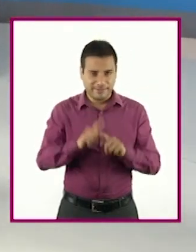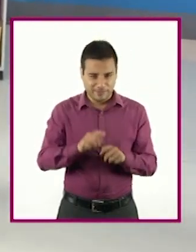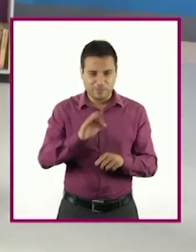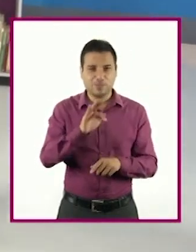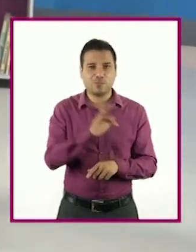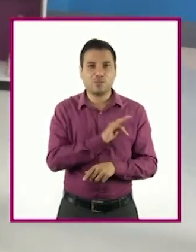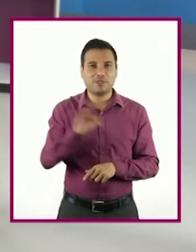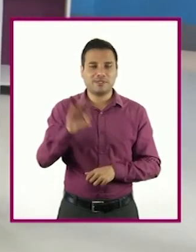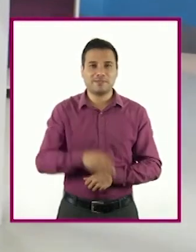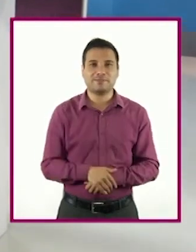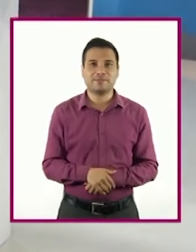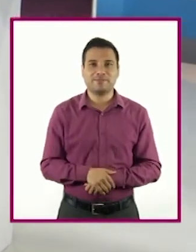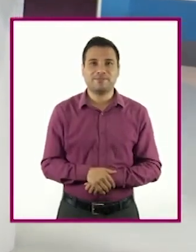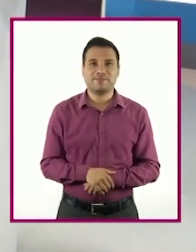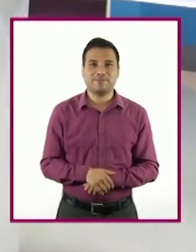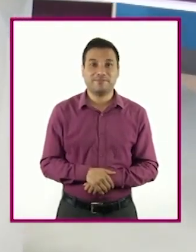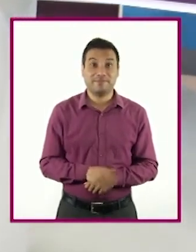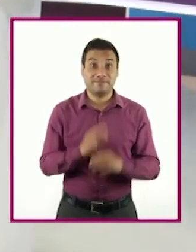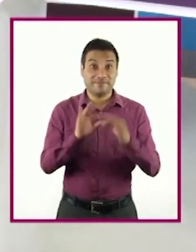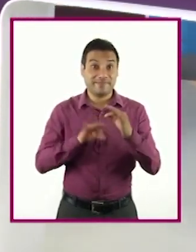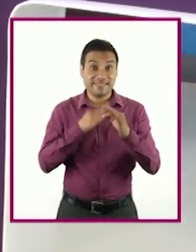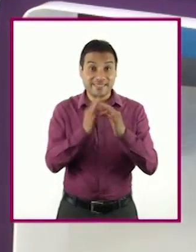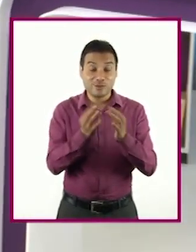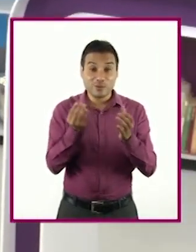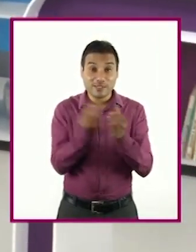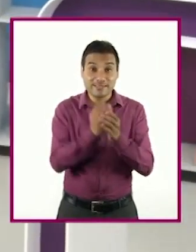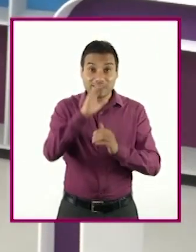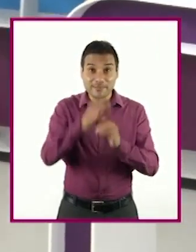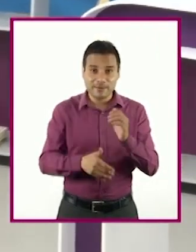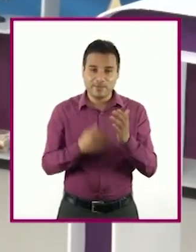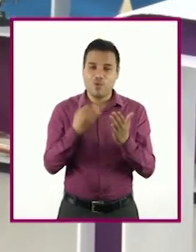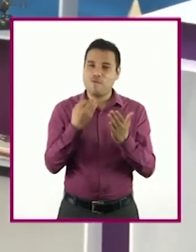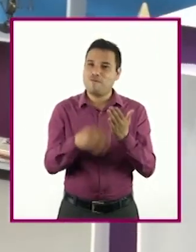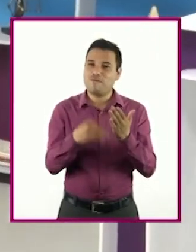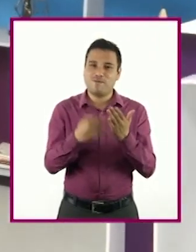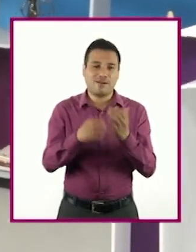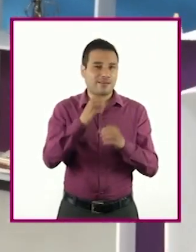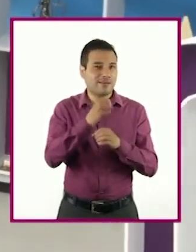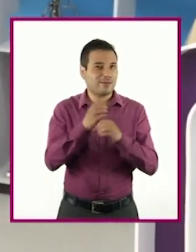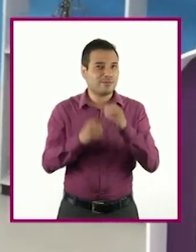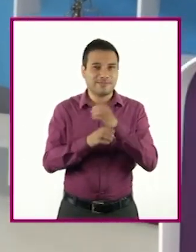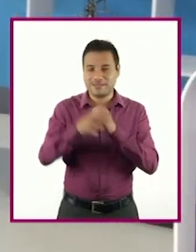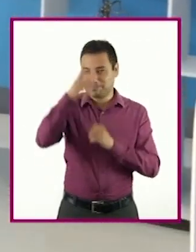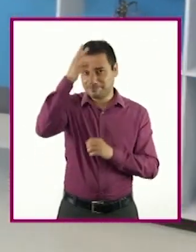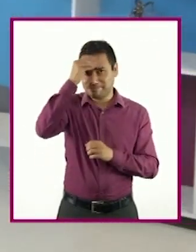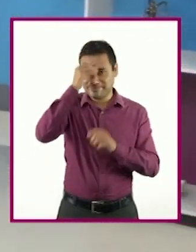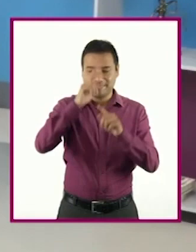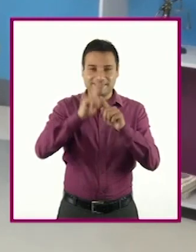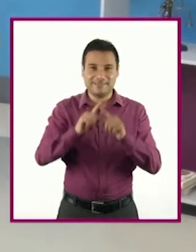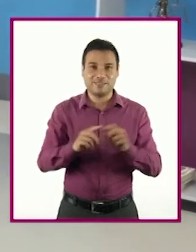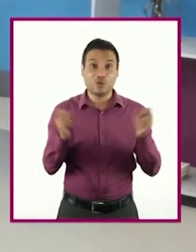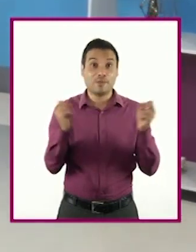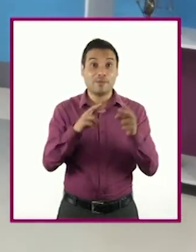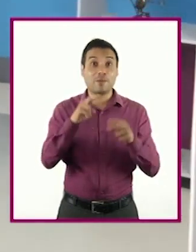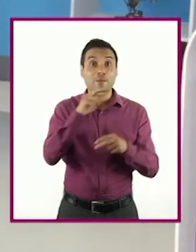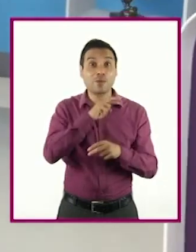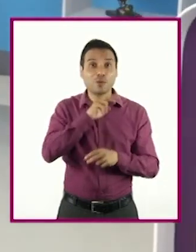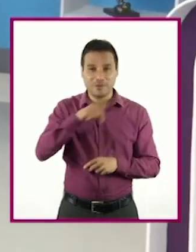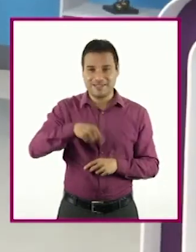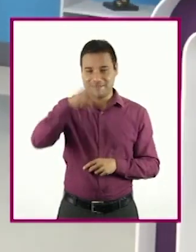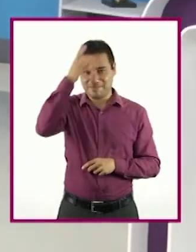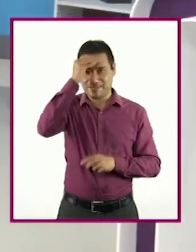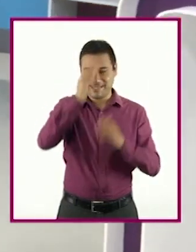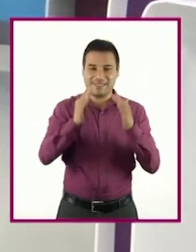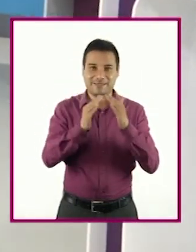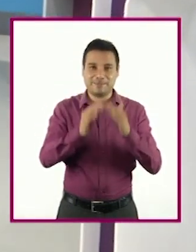mano. Listo, terminamos, pero aún nos queda mucho por explorar y descubrir, así que nos vemos pronto aquí en